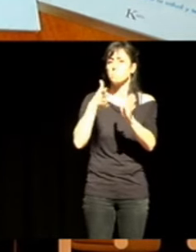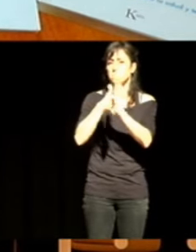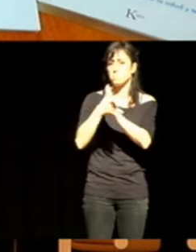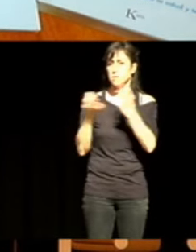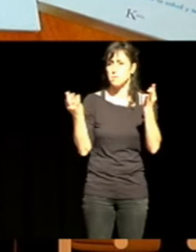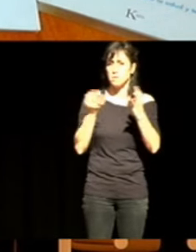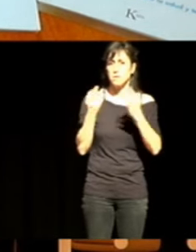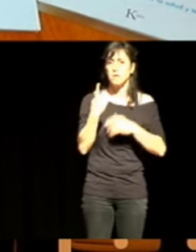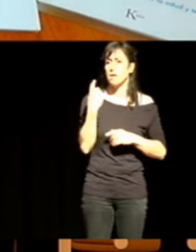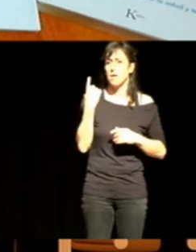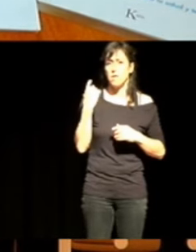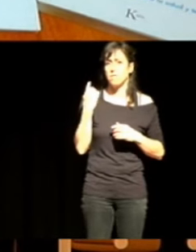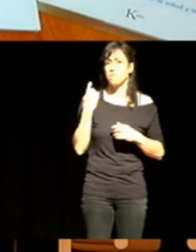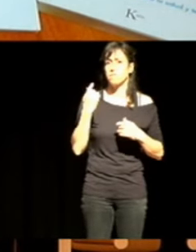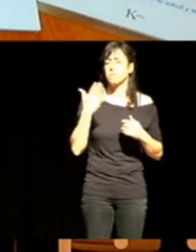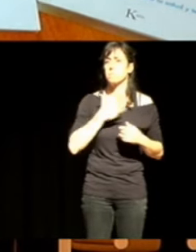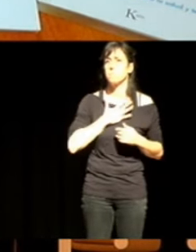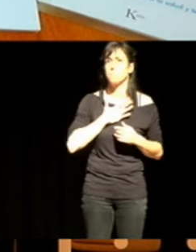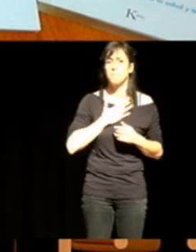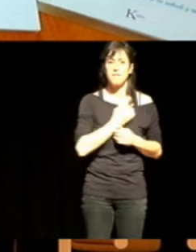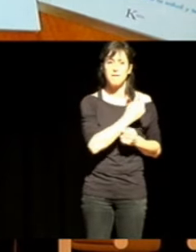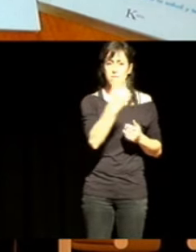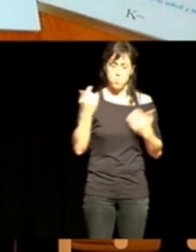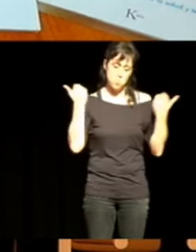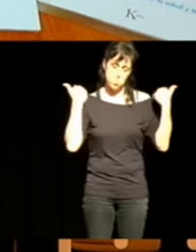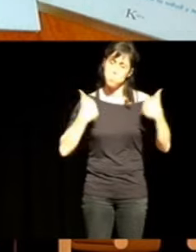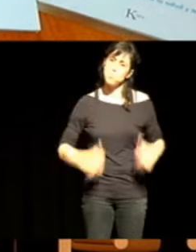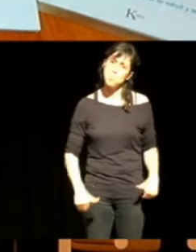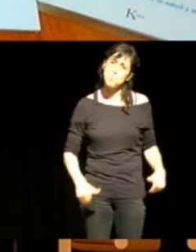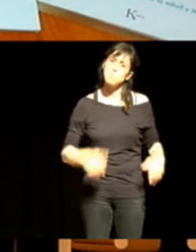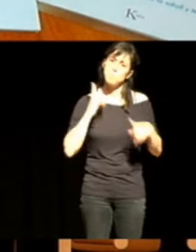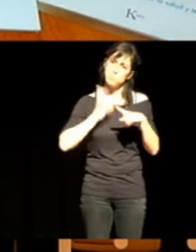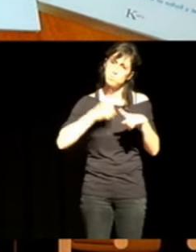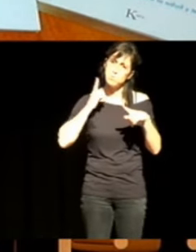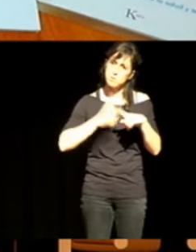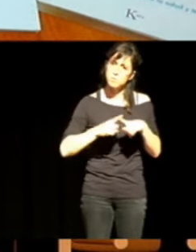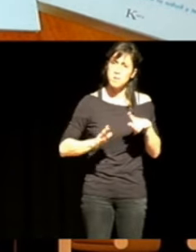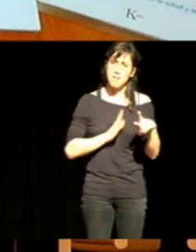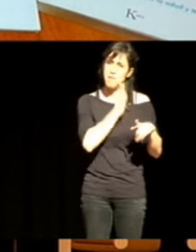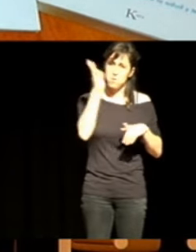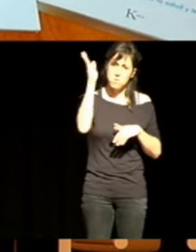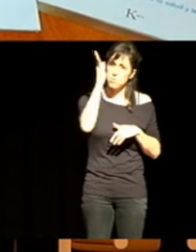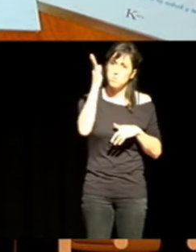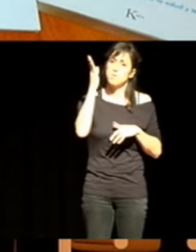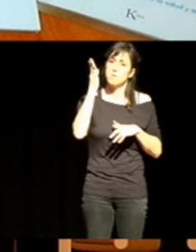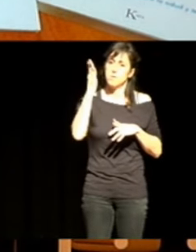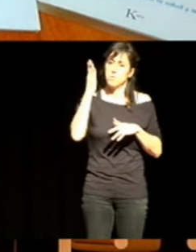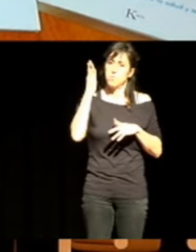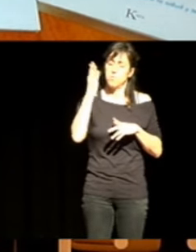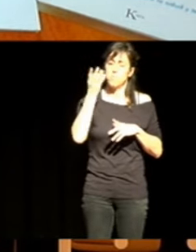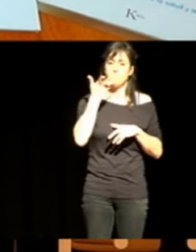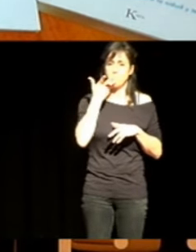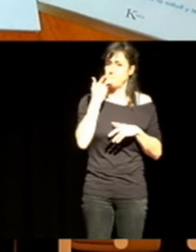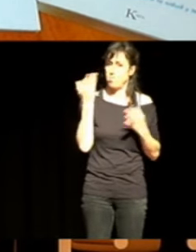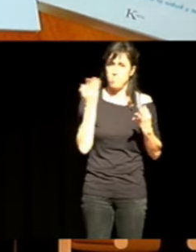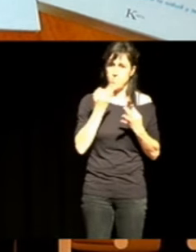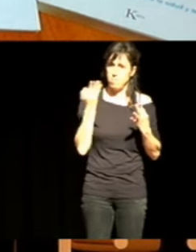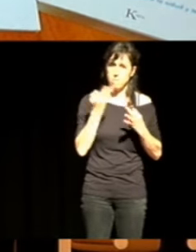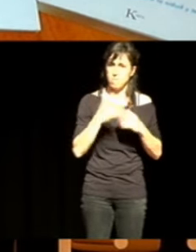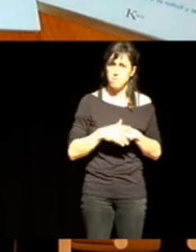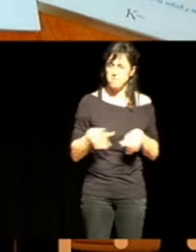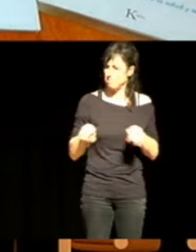nuestro cuerpo erótico, nuestro cuerpo sexual, porque tenemos un cuerpo sexual desde que nacemos hasta que morimos. No importa que